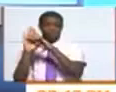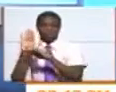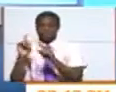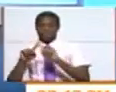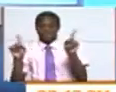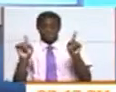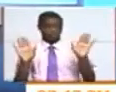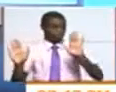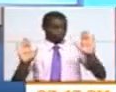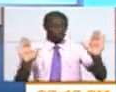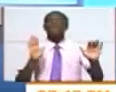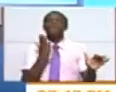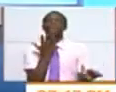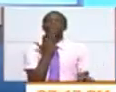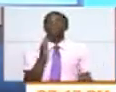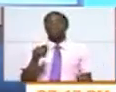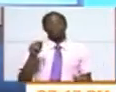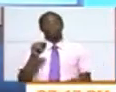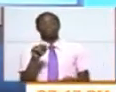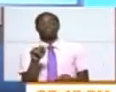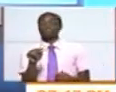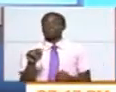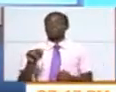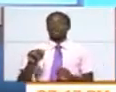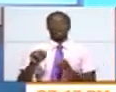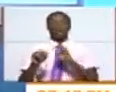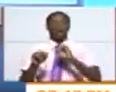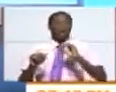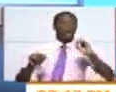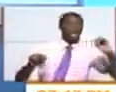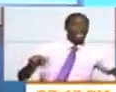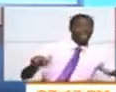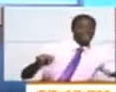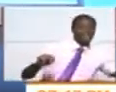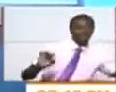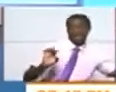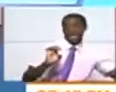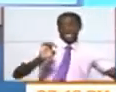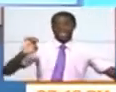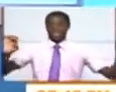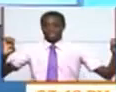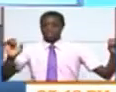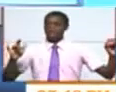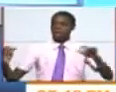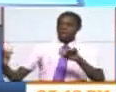hacia el oeste de Caracas, sino masacrar,